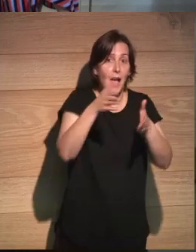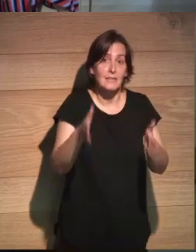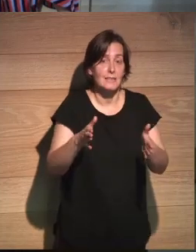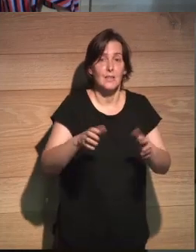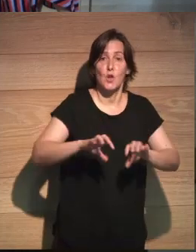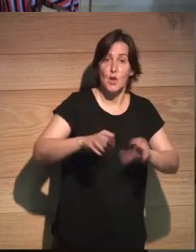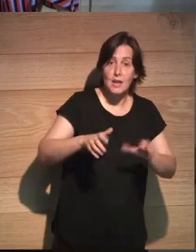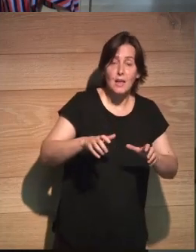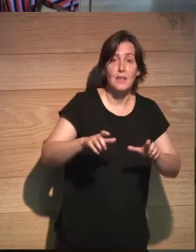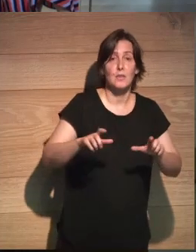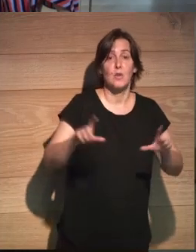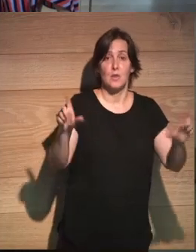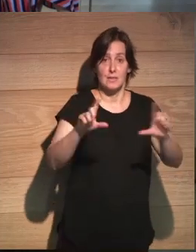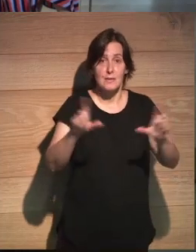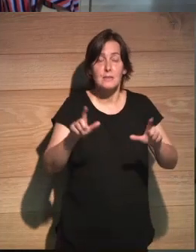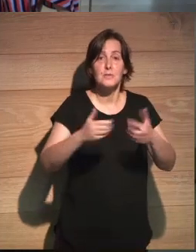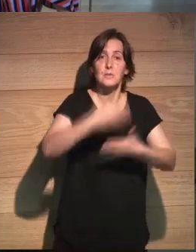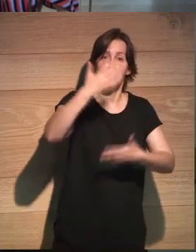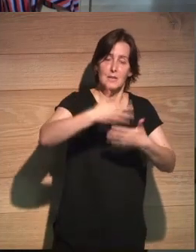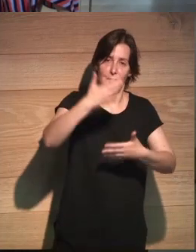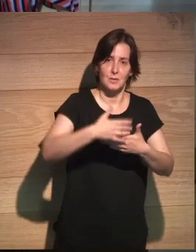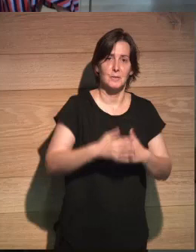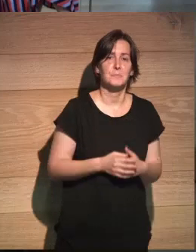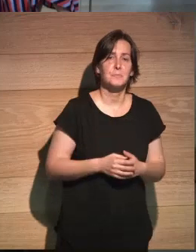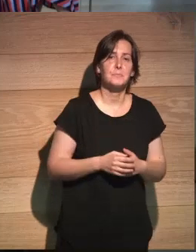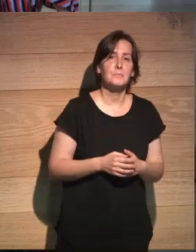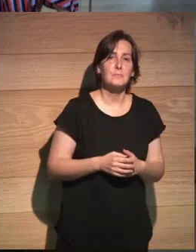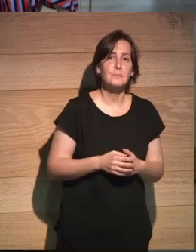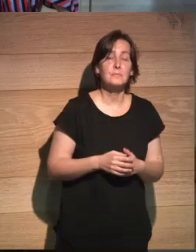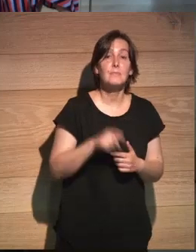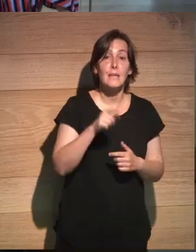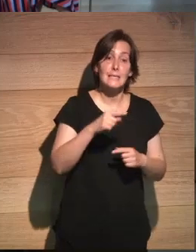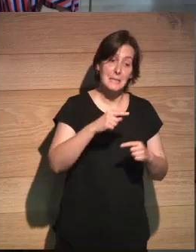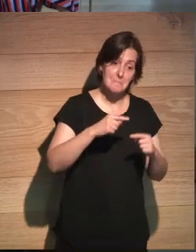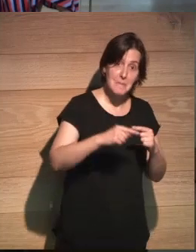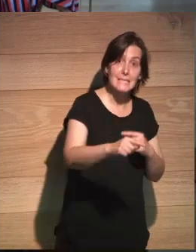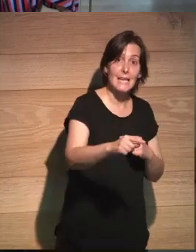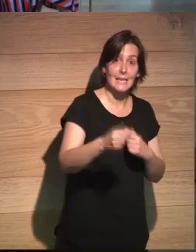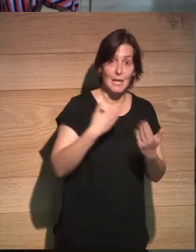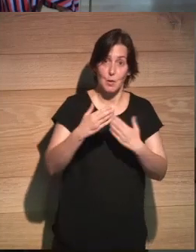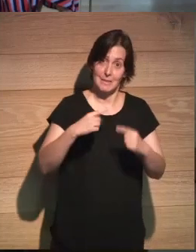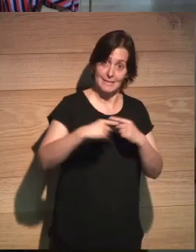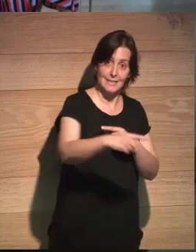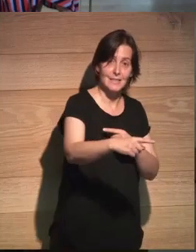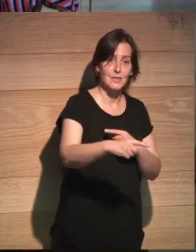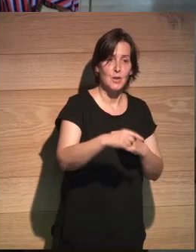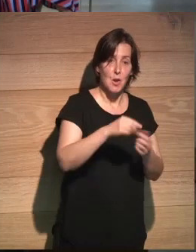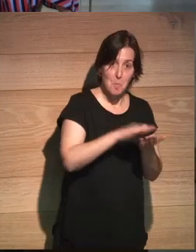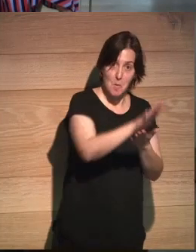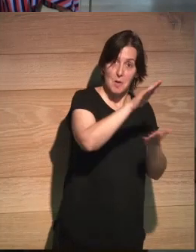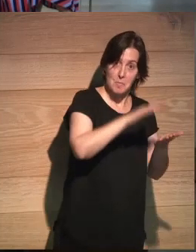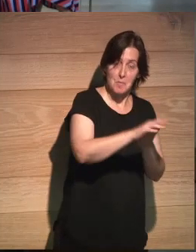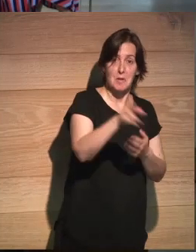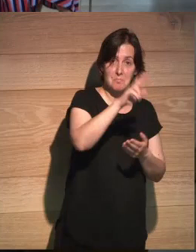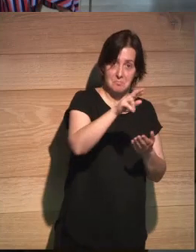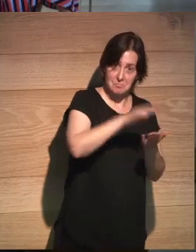radios, televisiones, periódicos. Y eso es una forma de ese mensaje que salió en The Conversation y que se fue republicando, que